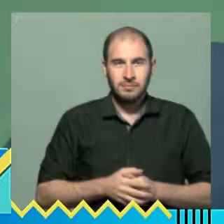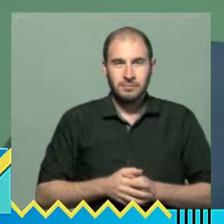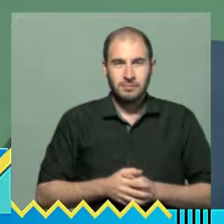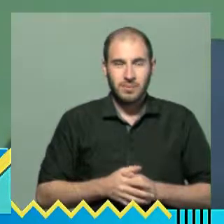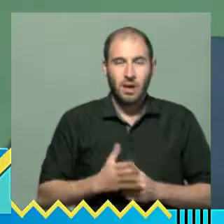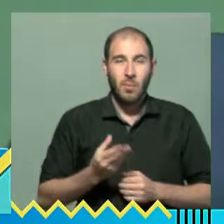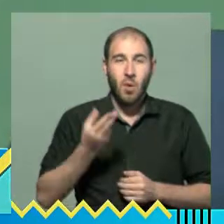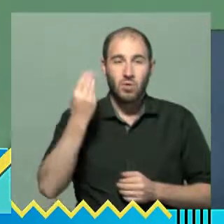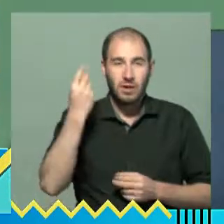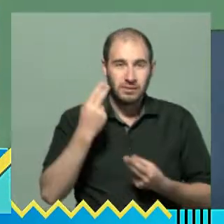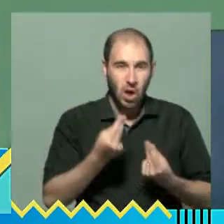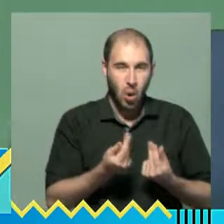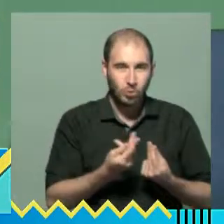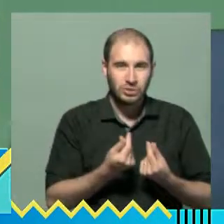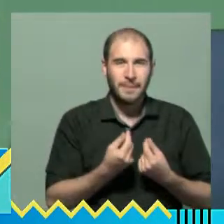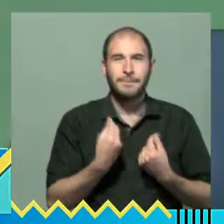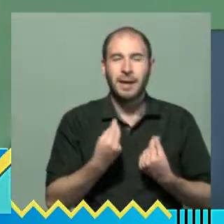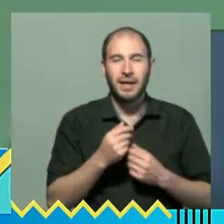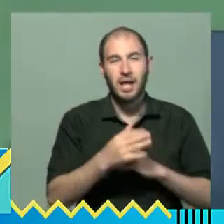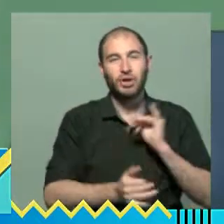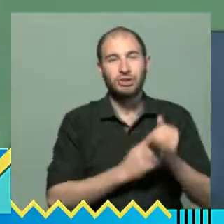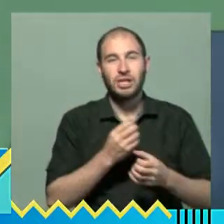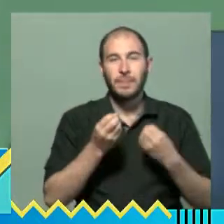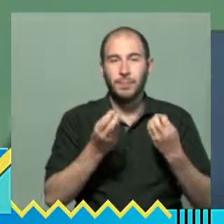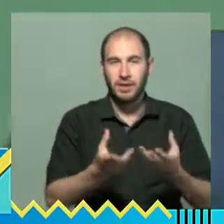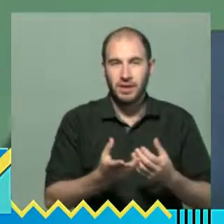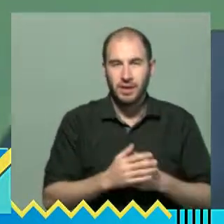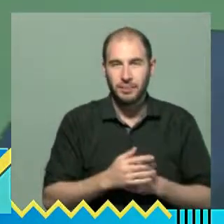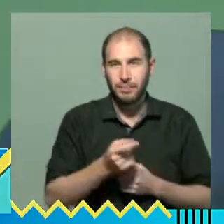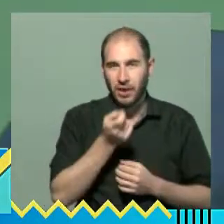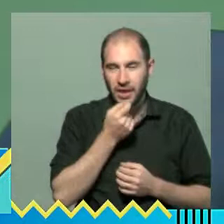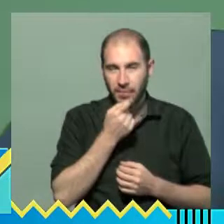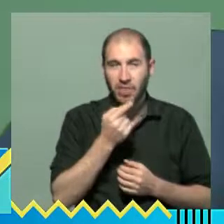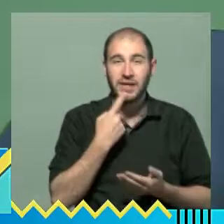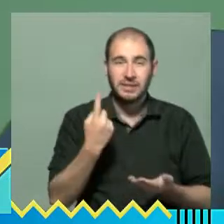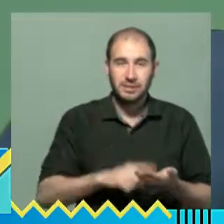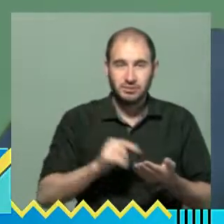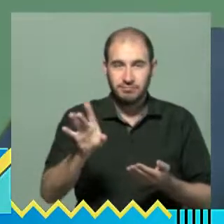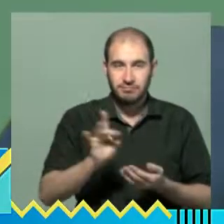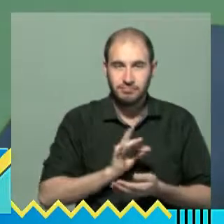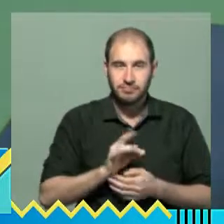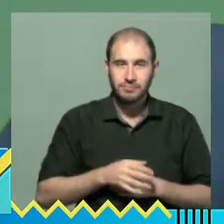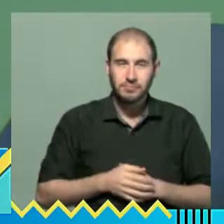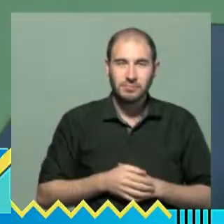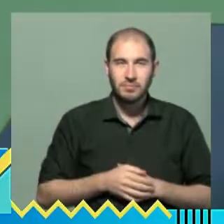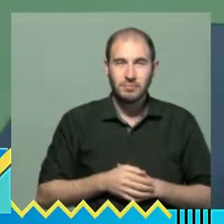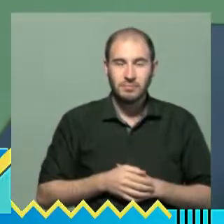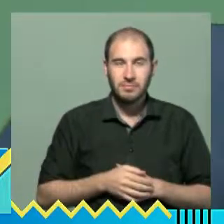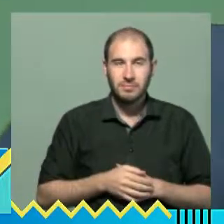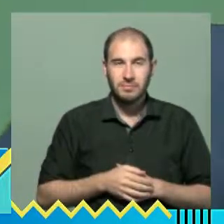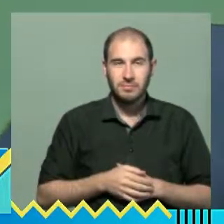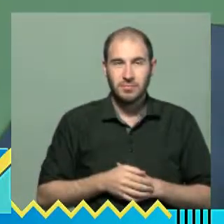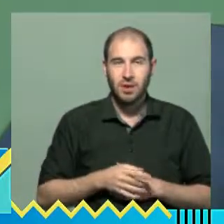Muchas veces se usa para justificar, por ejemplo, la toma de decisiones que